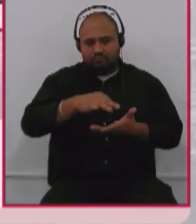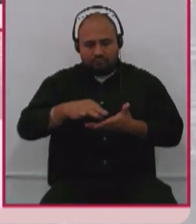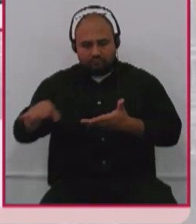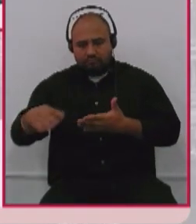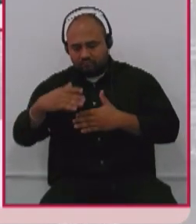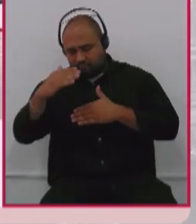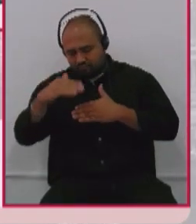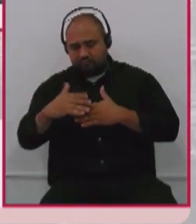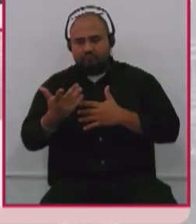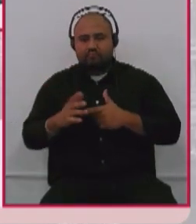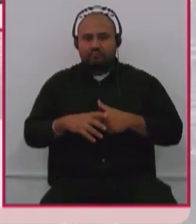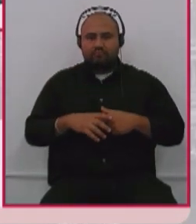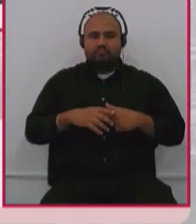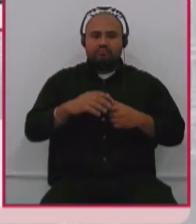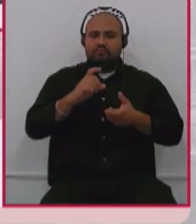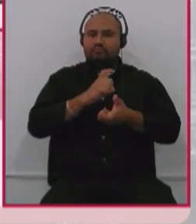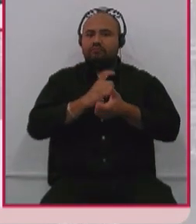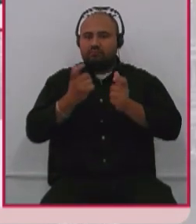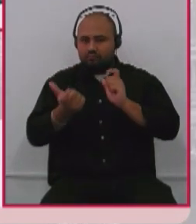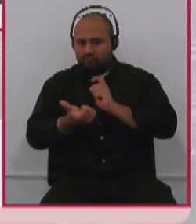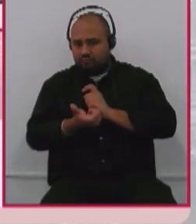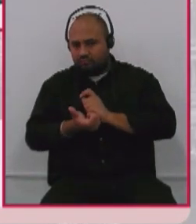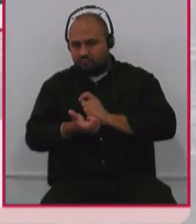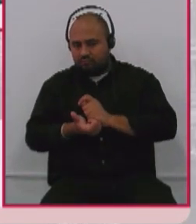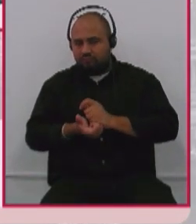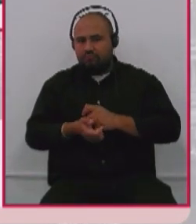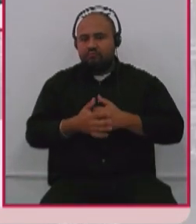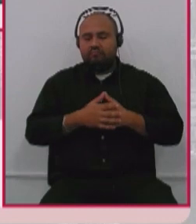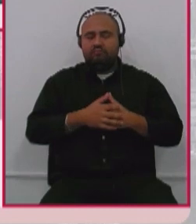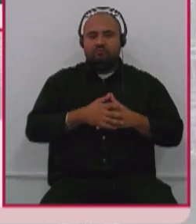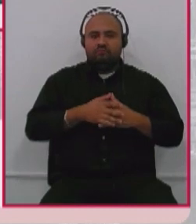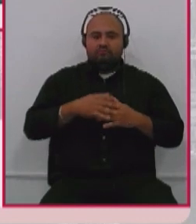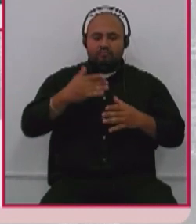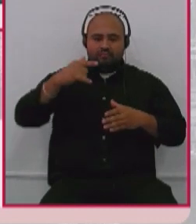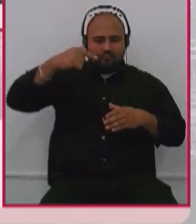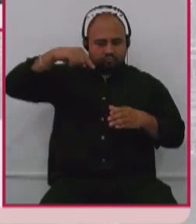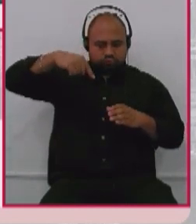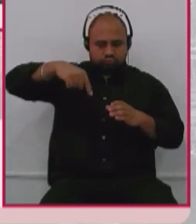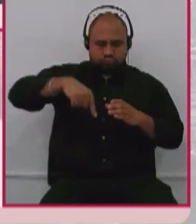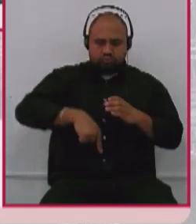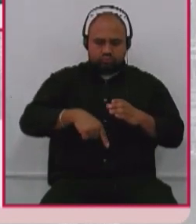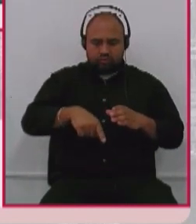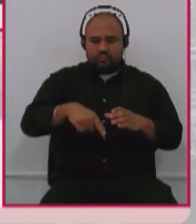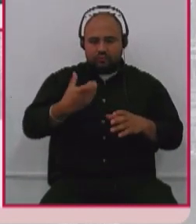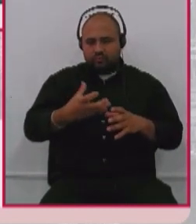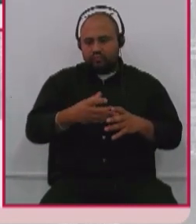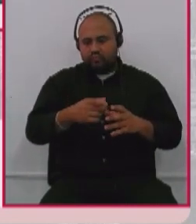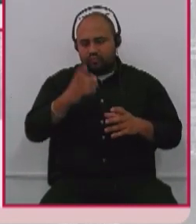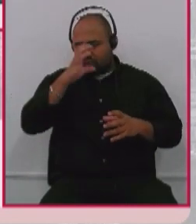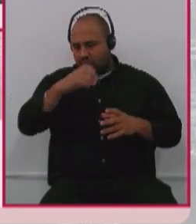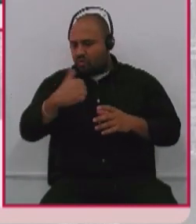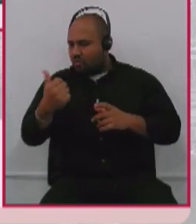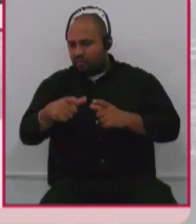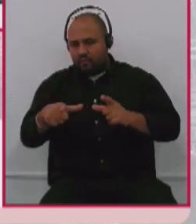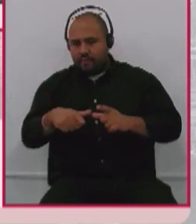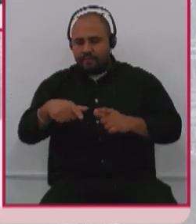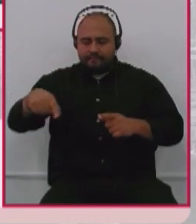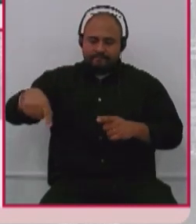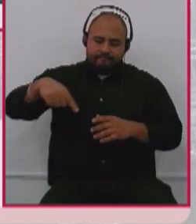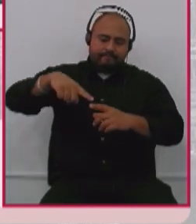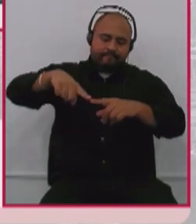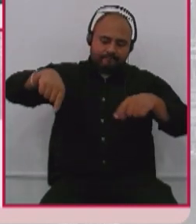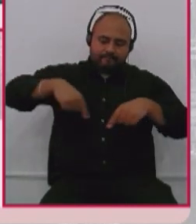más superficial, o el cambio de pozo, que es, una vez que terminabas un pozo, moverse al siguiente. Todos esos